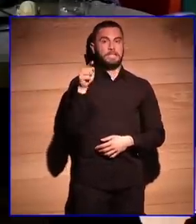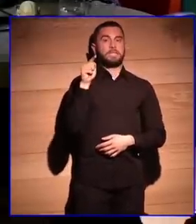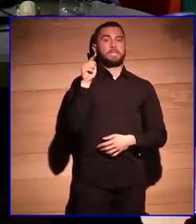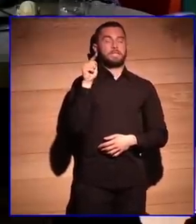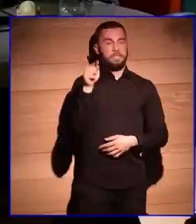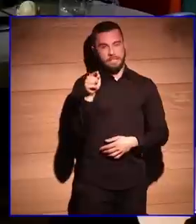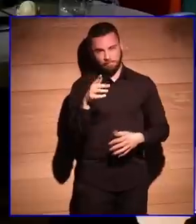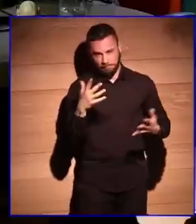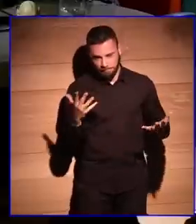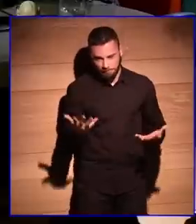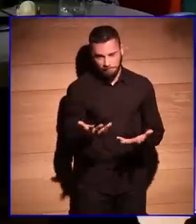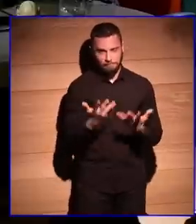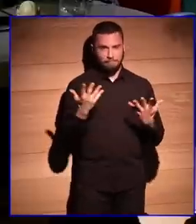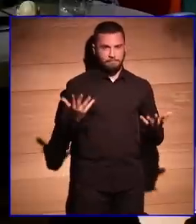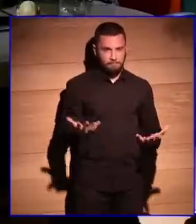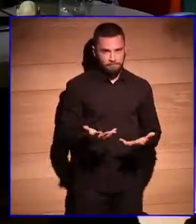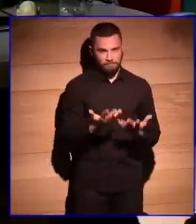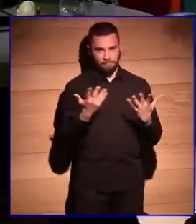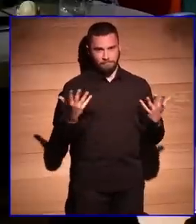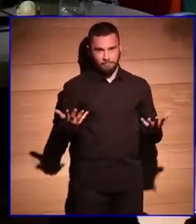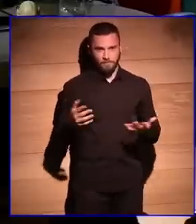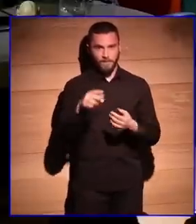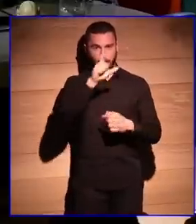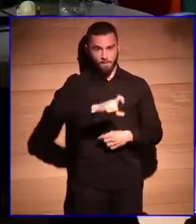Como hombre, podrías la gente, Javi, de la lengua de